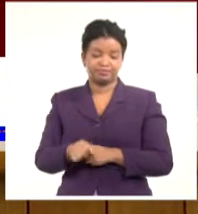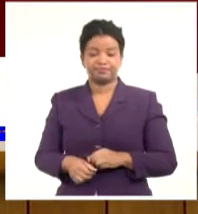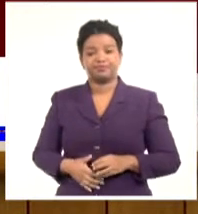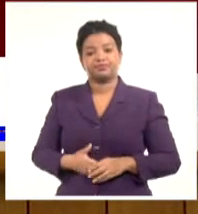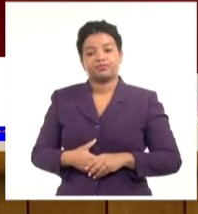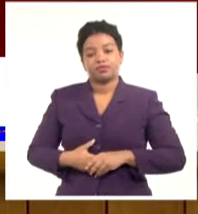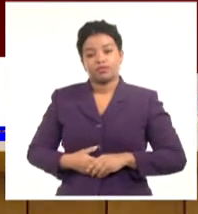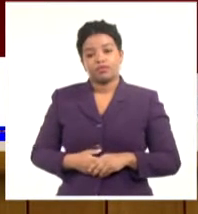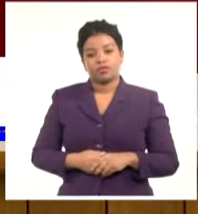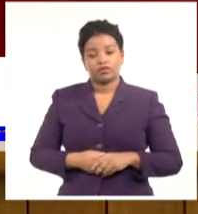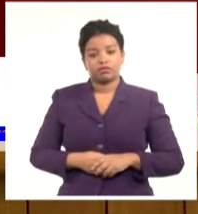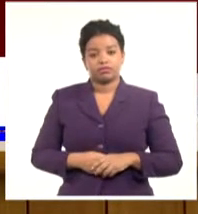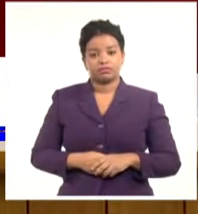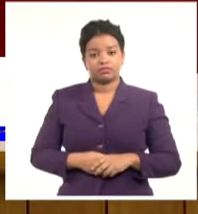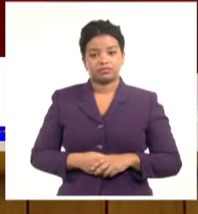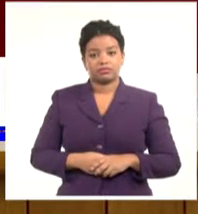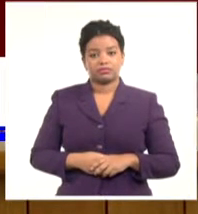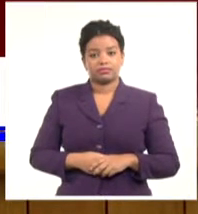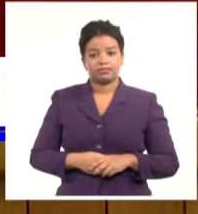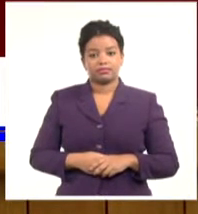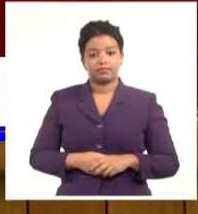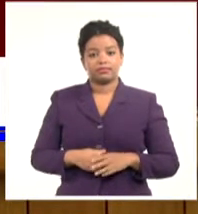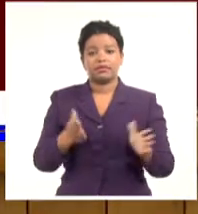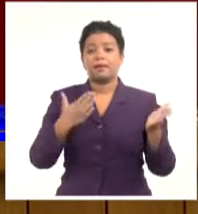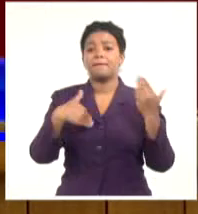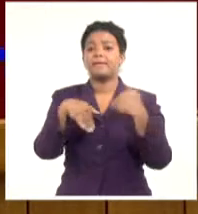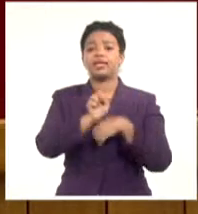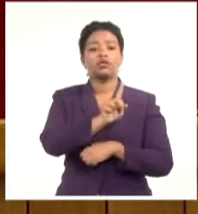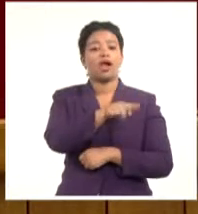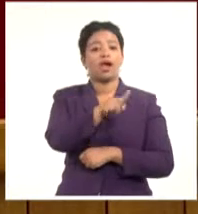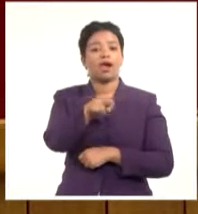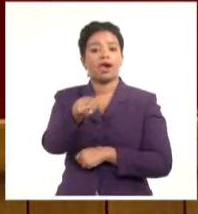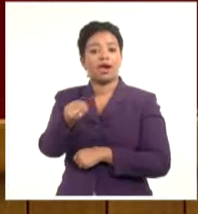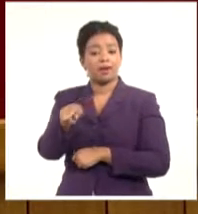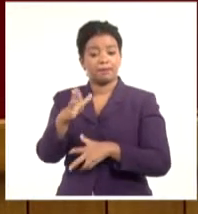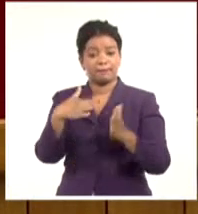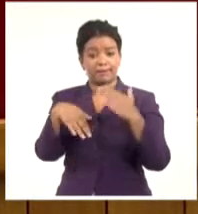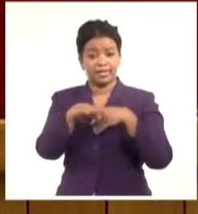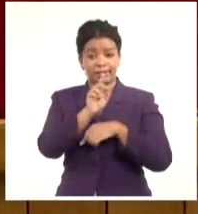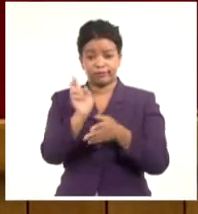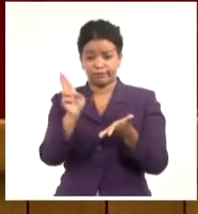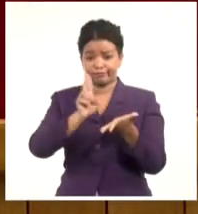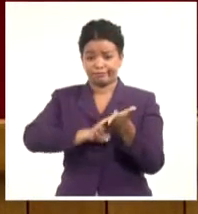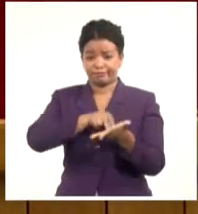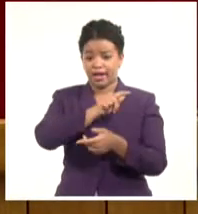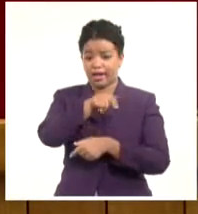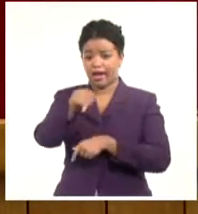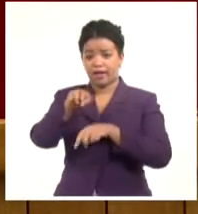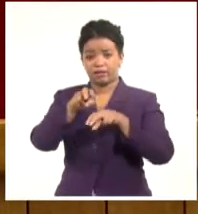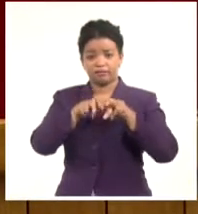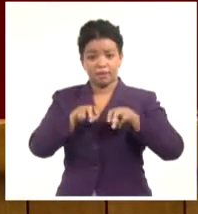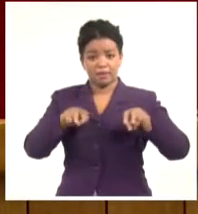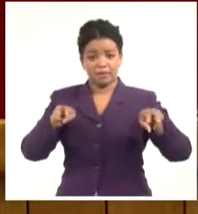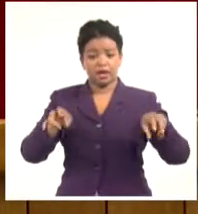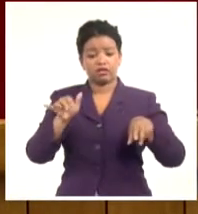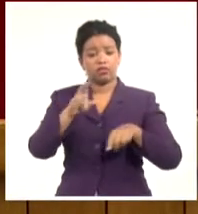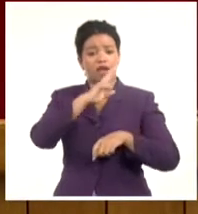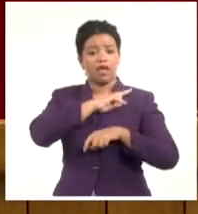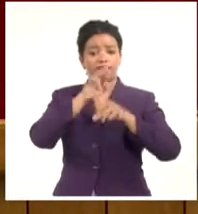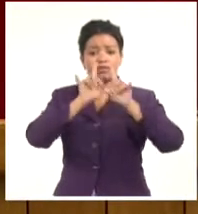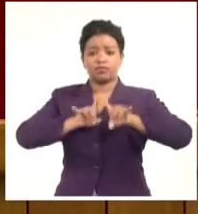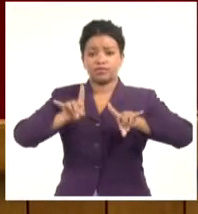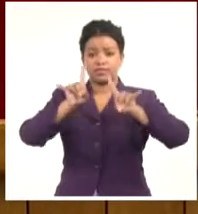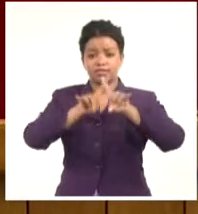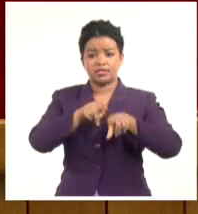Universitaria, estimadas ministras y estimados ministros, estimadas rectoras y estimados